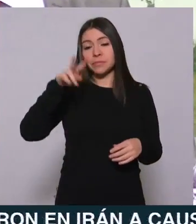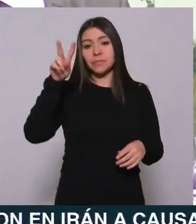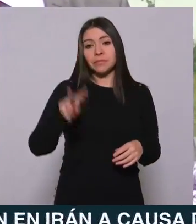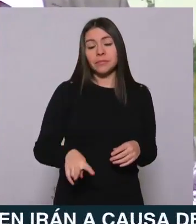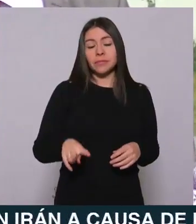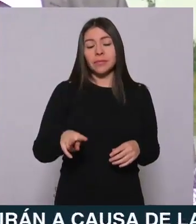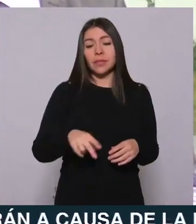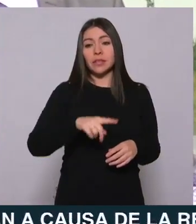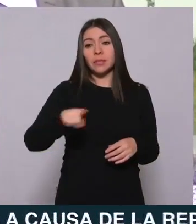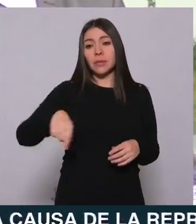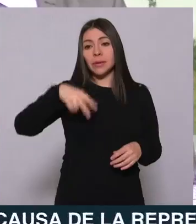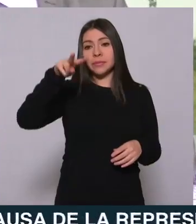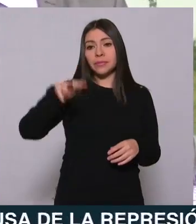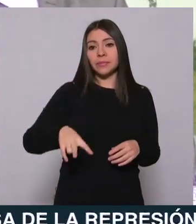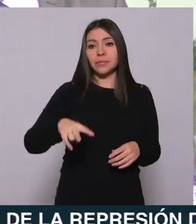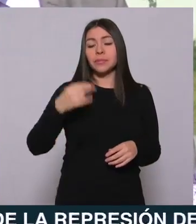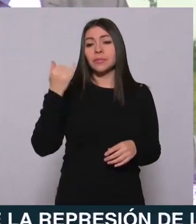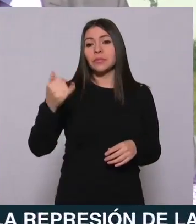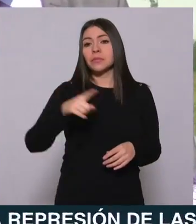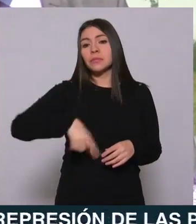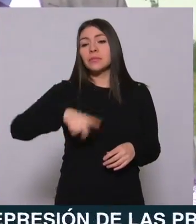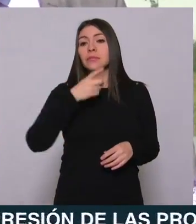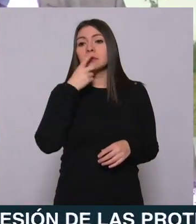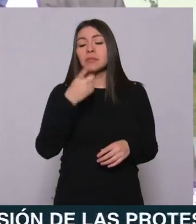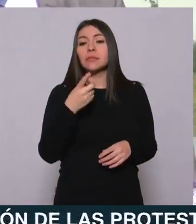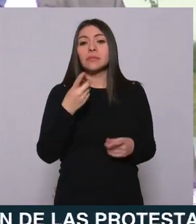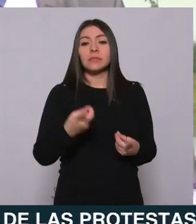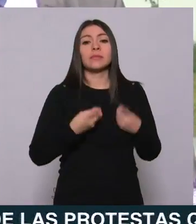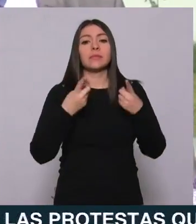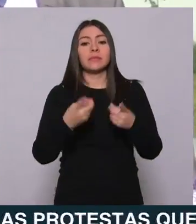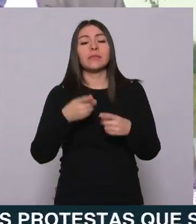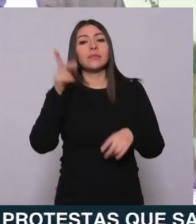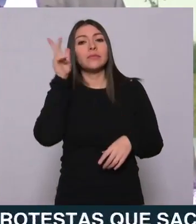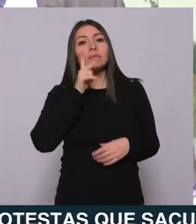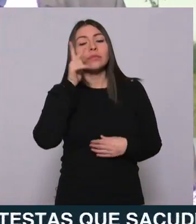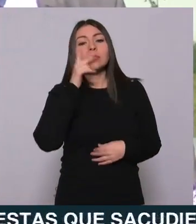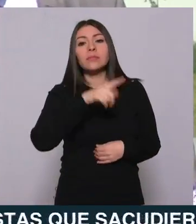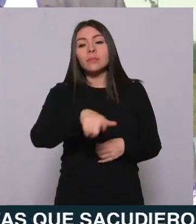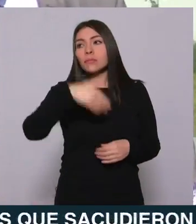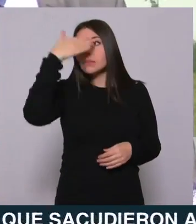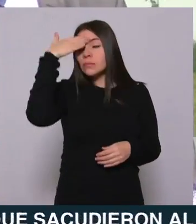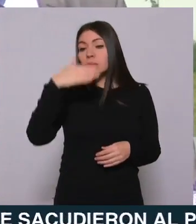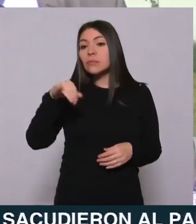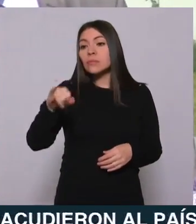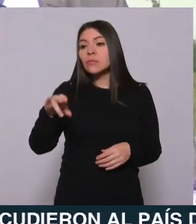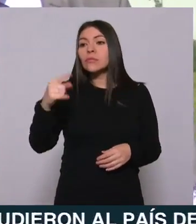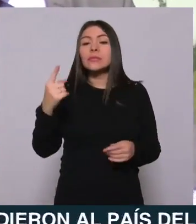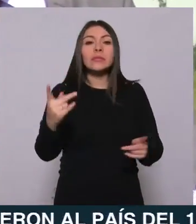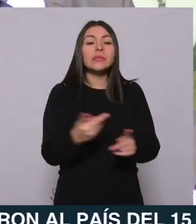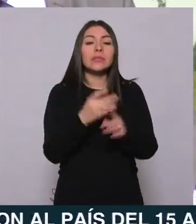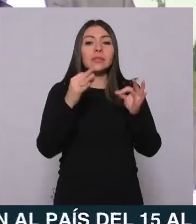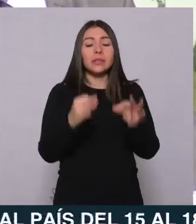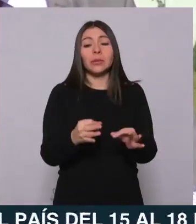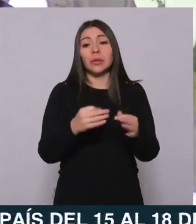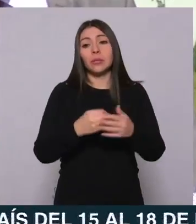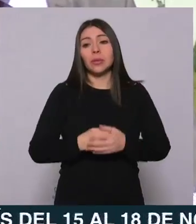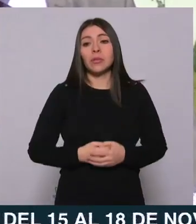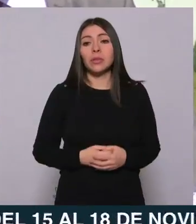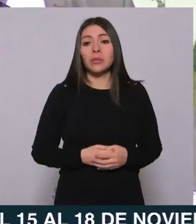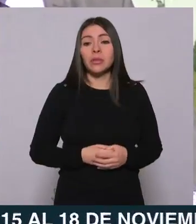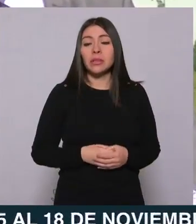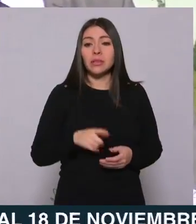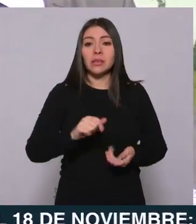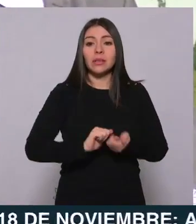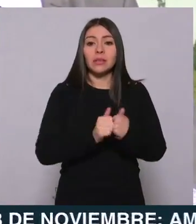la parte contraria ofrecerá y desahogará sus pruebas, para saber realmente qué fue lo que pasó, porque hasta el momento no